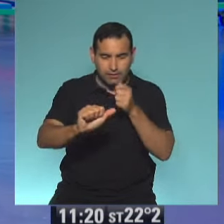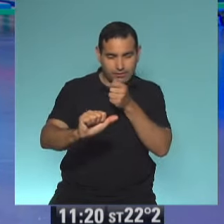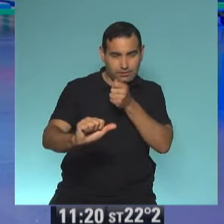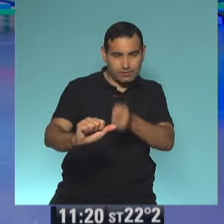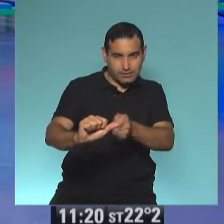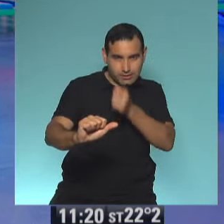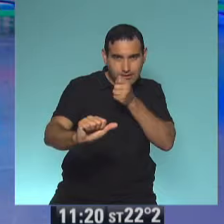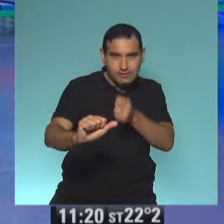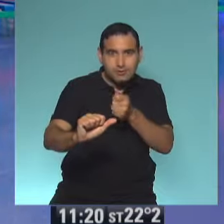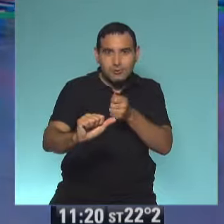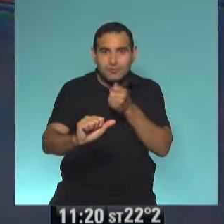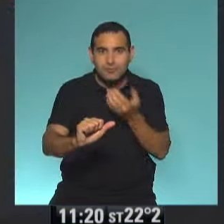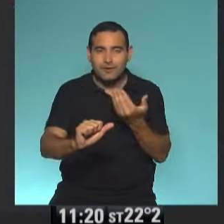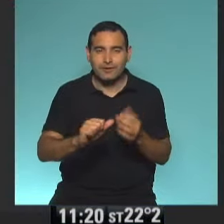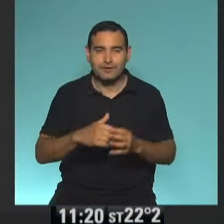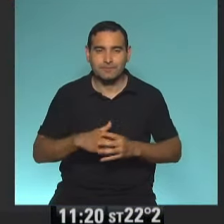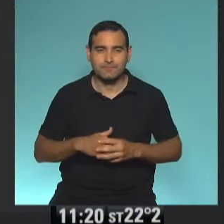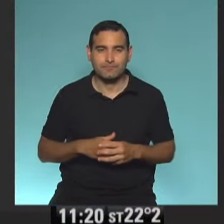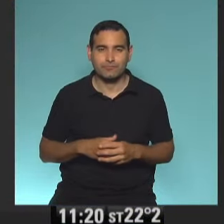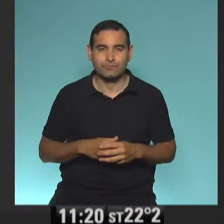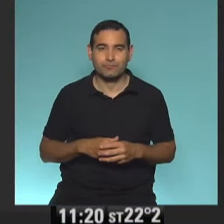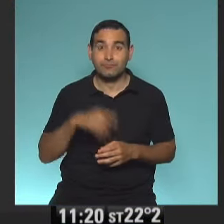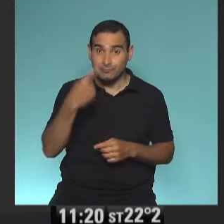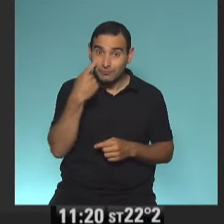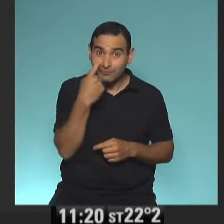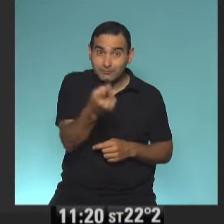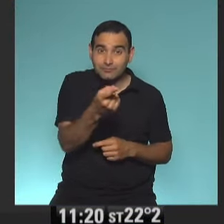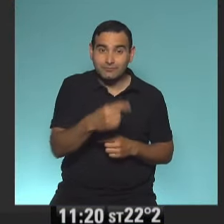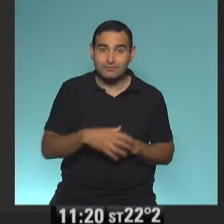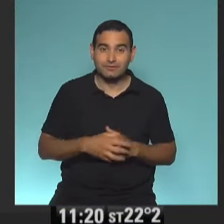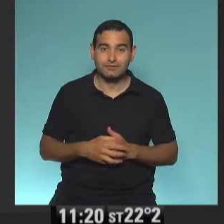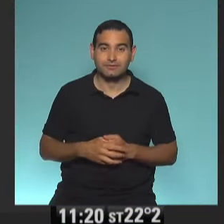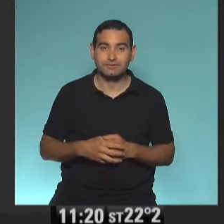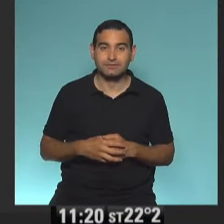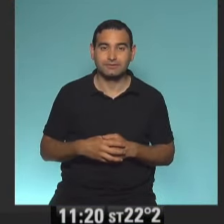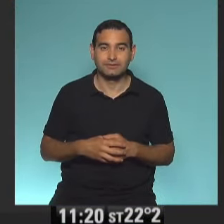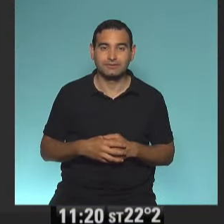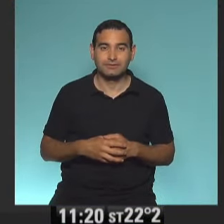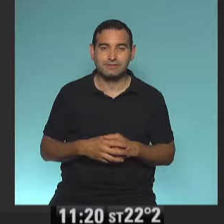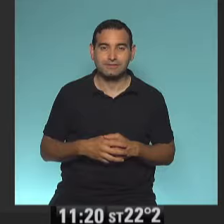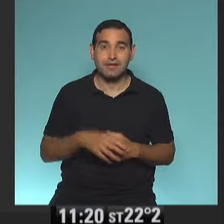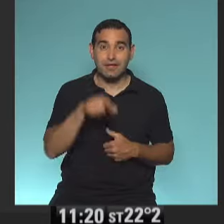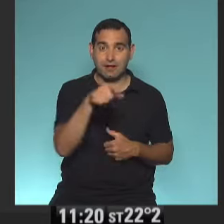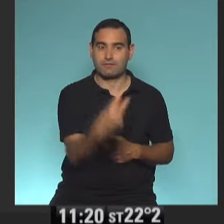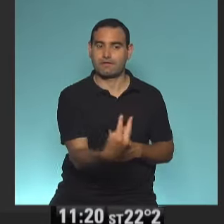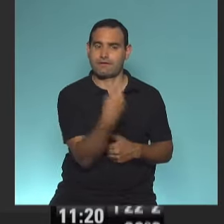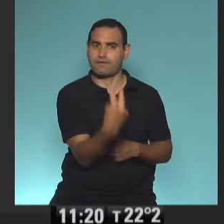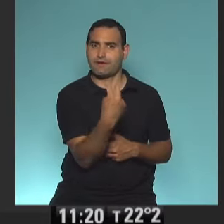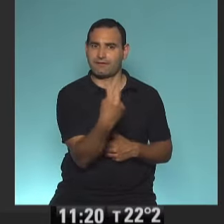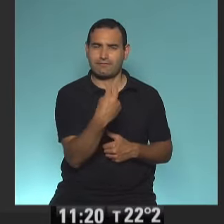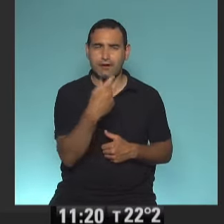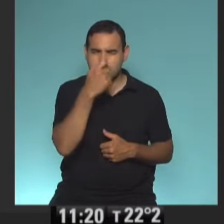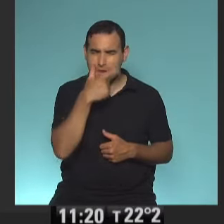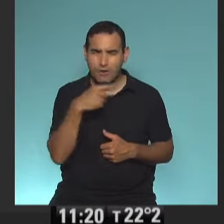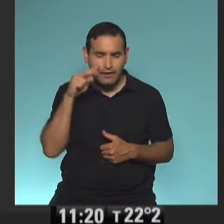que es. Caracol. Mira, ahí lo ven ustedes también en casa. Ahí está como nos mira. Él a nosotros. Mira, ahí Mauri lo va a